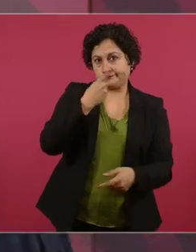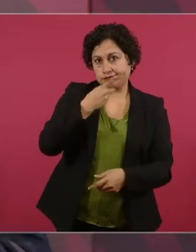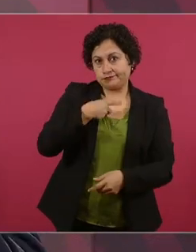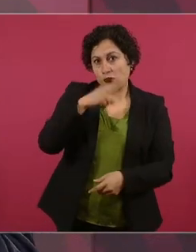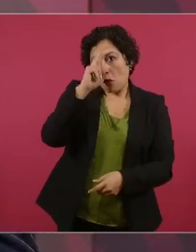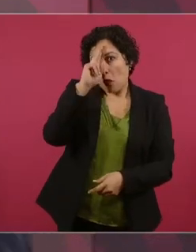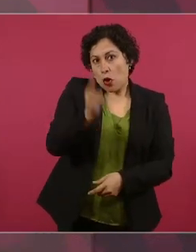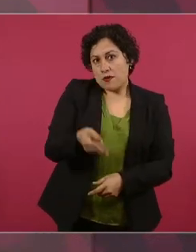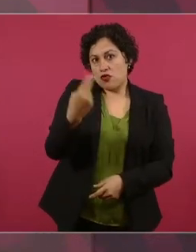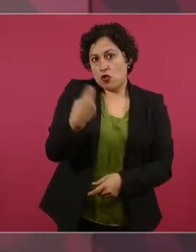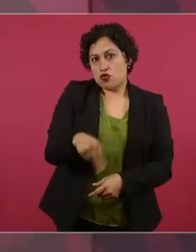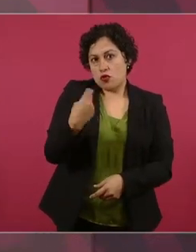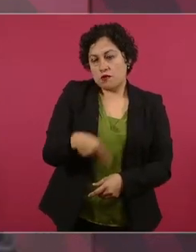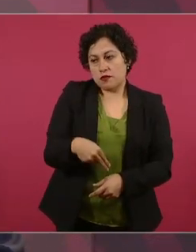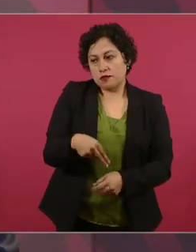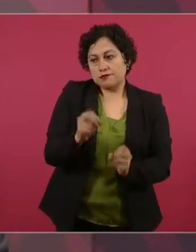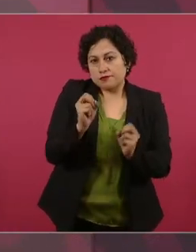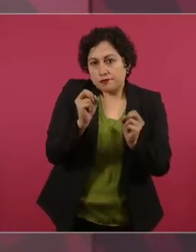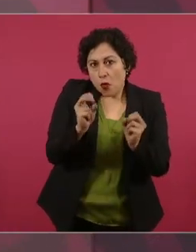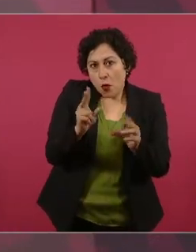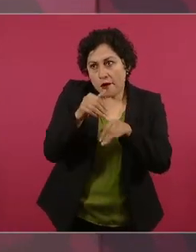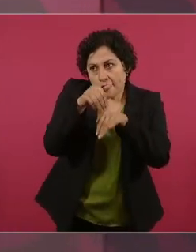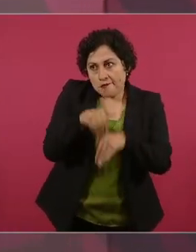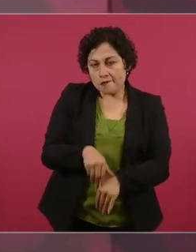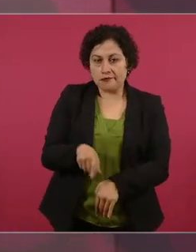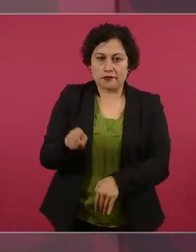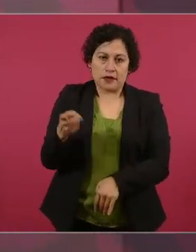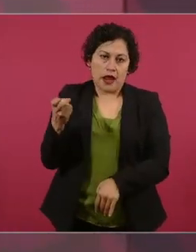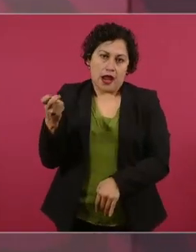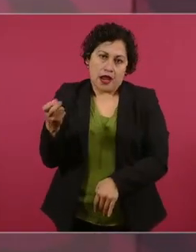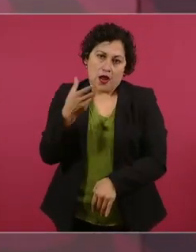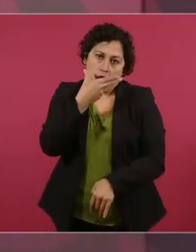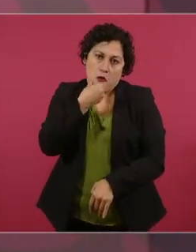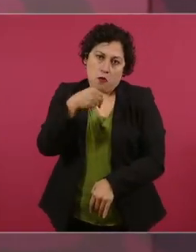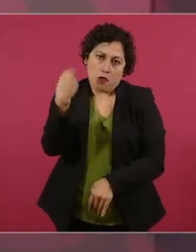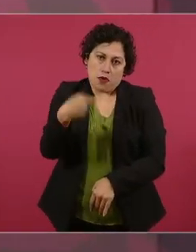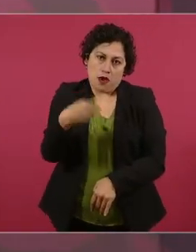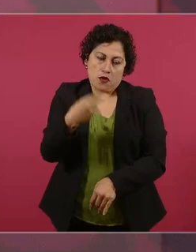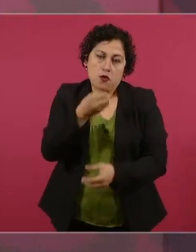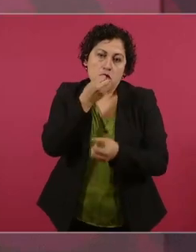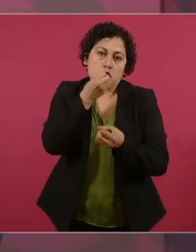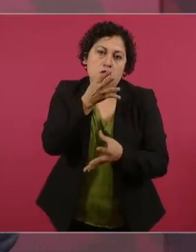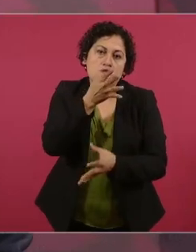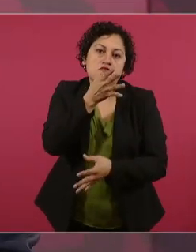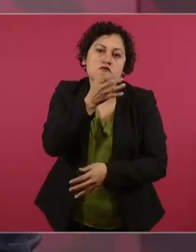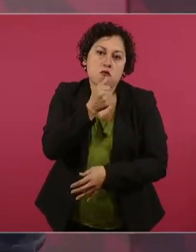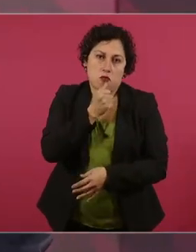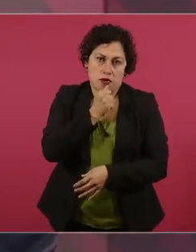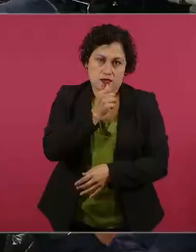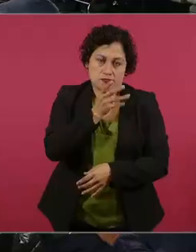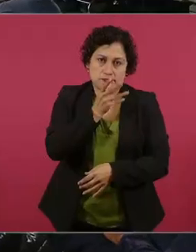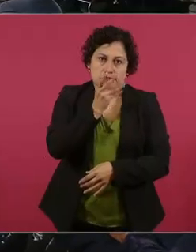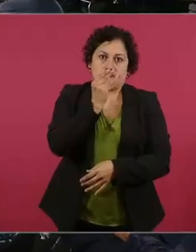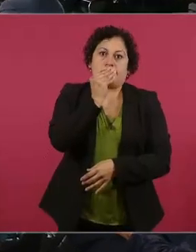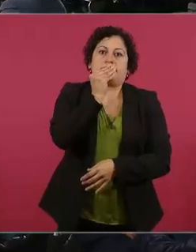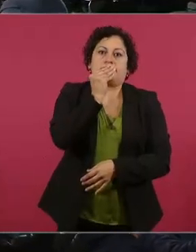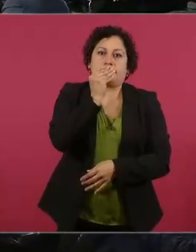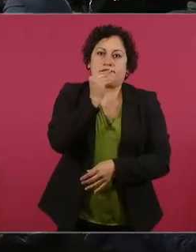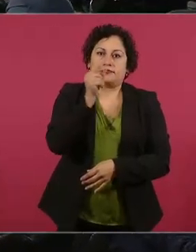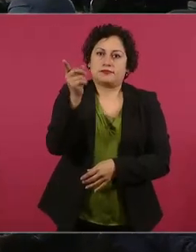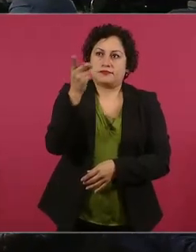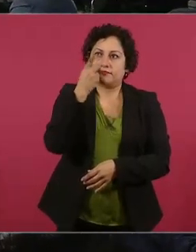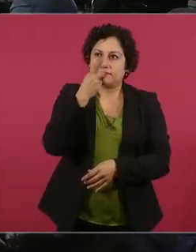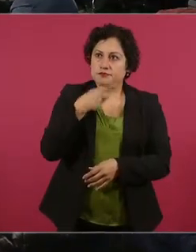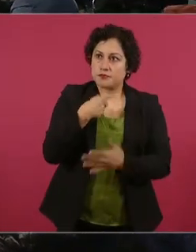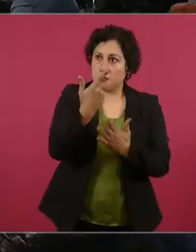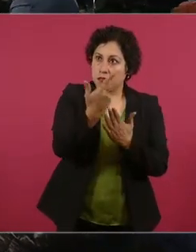Sí, entonces ya no lo menciono. Es ya no sé cuántos innombrables ya